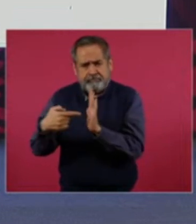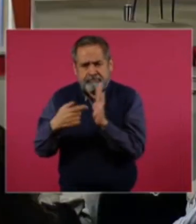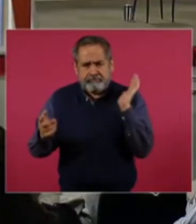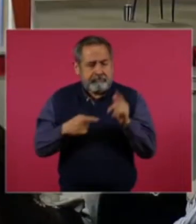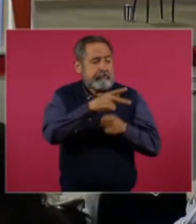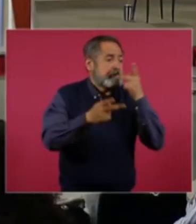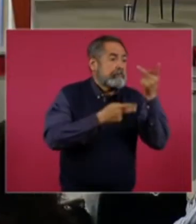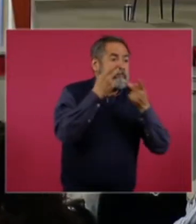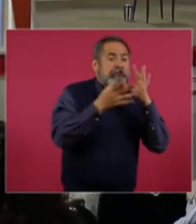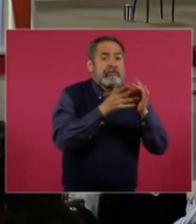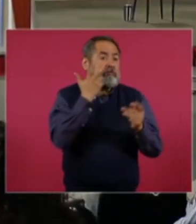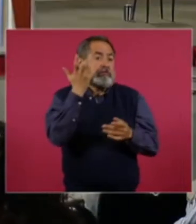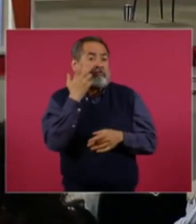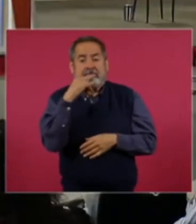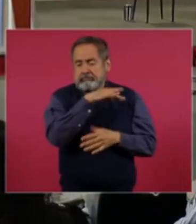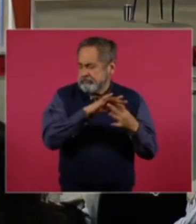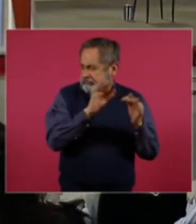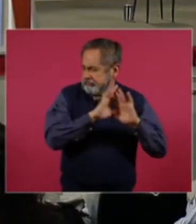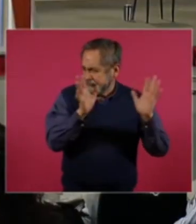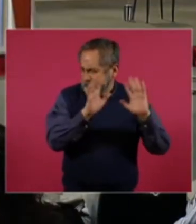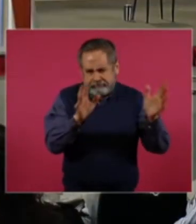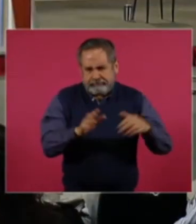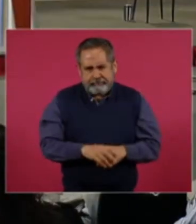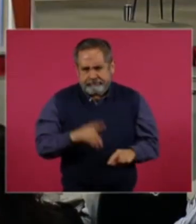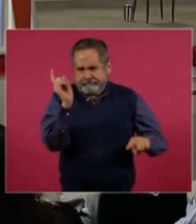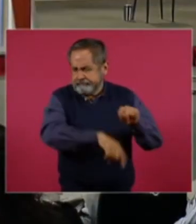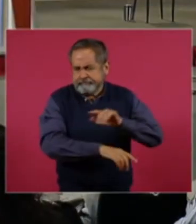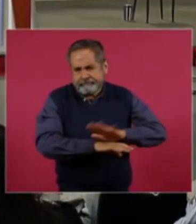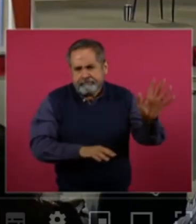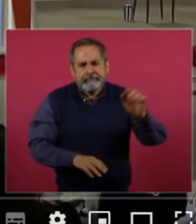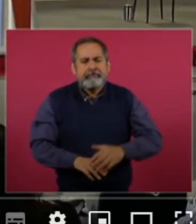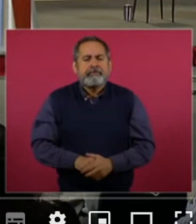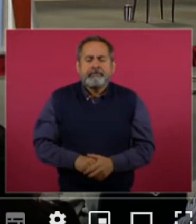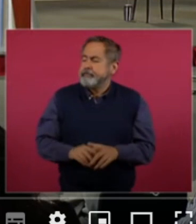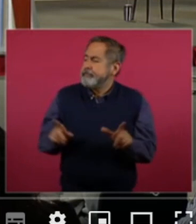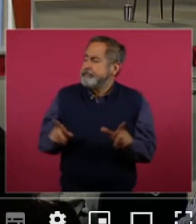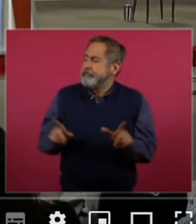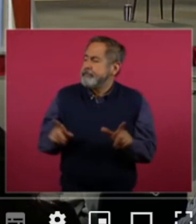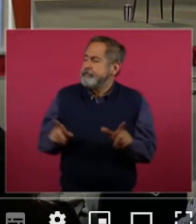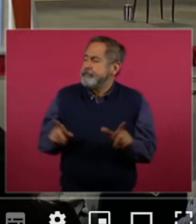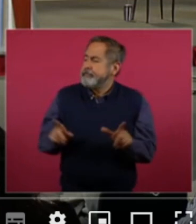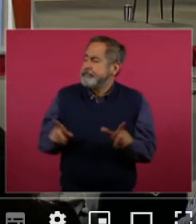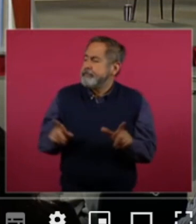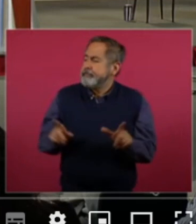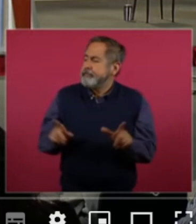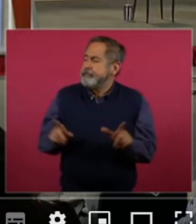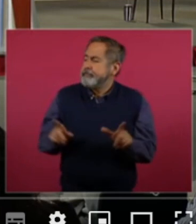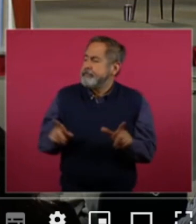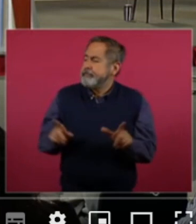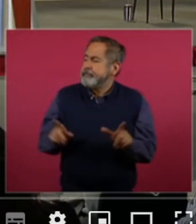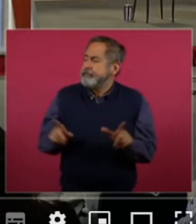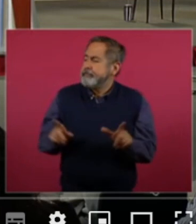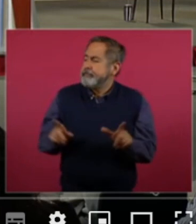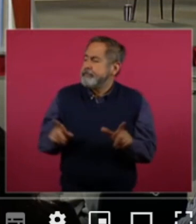acabar con la simulación y la hipocresía. Es cuanto. Bueno amigos, si les gustó toda